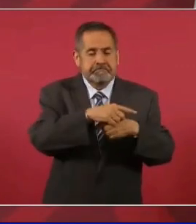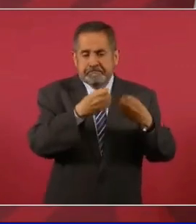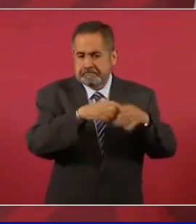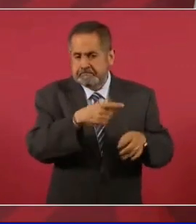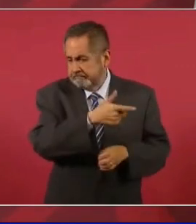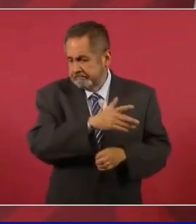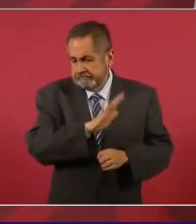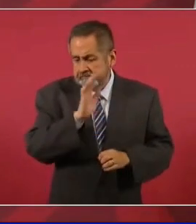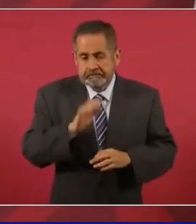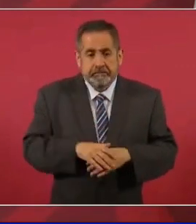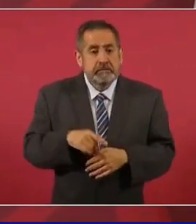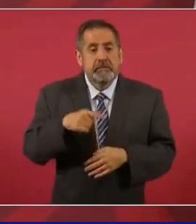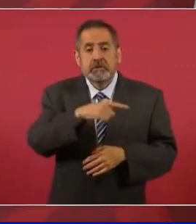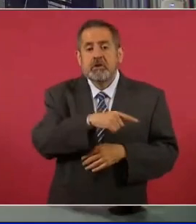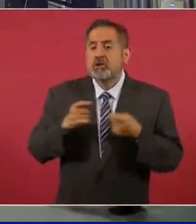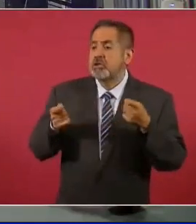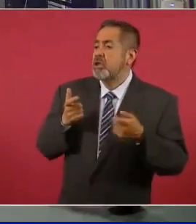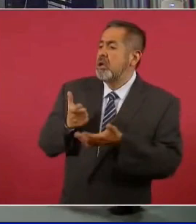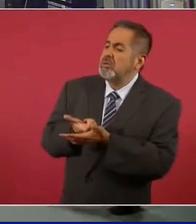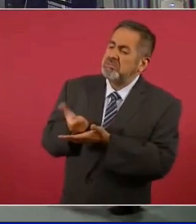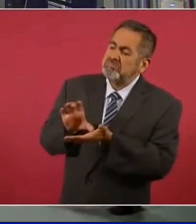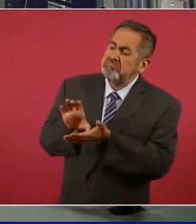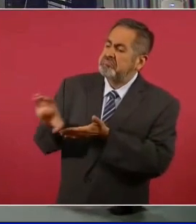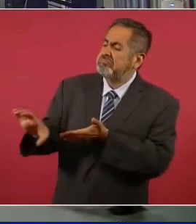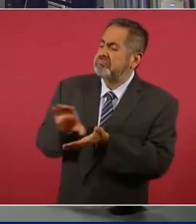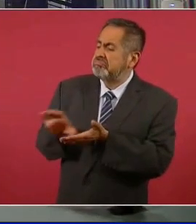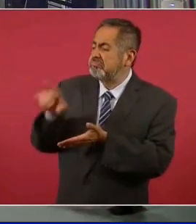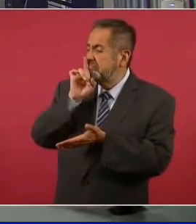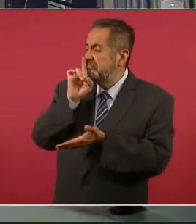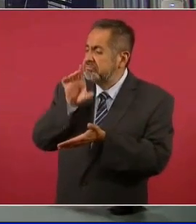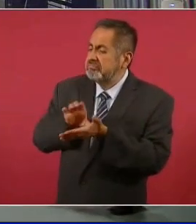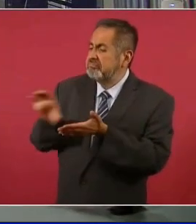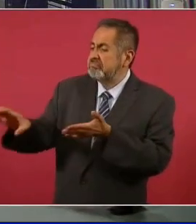que dominan en los gobiernos porque